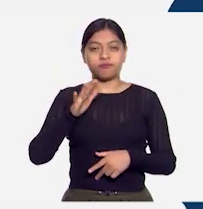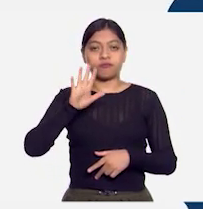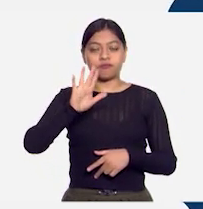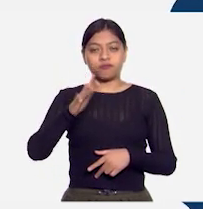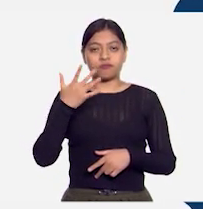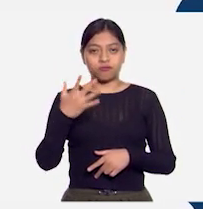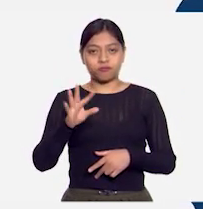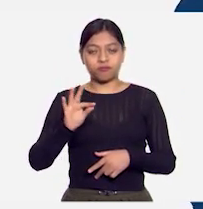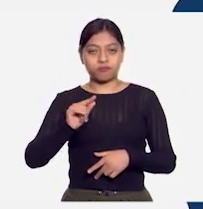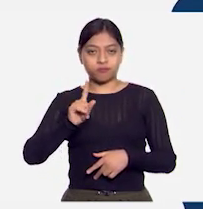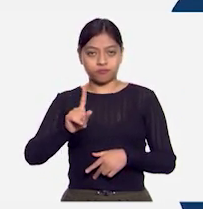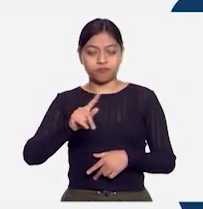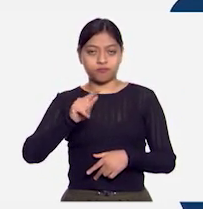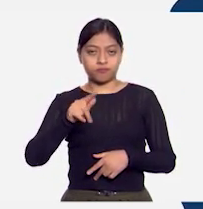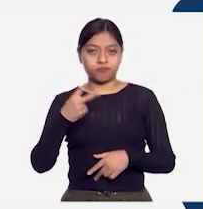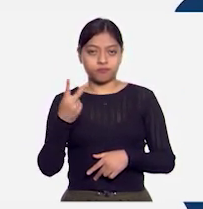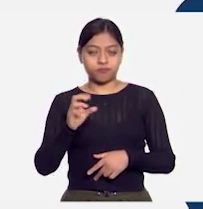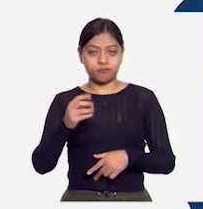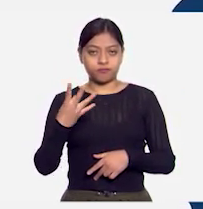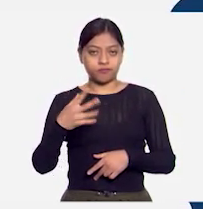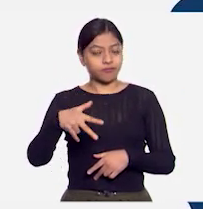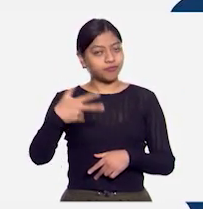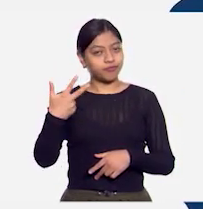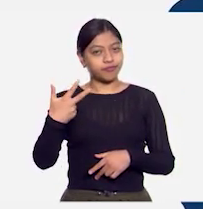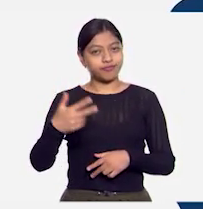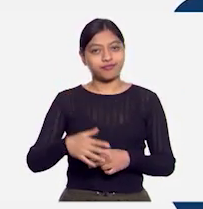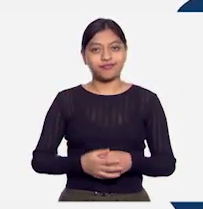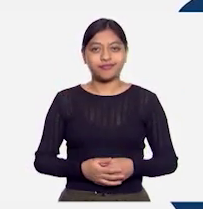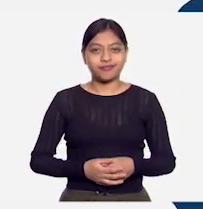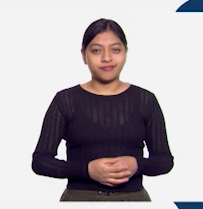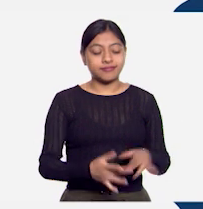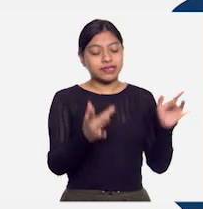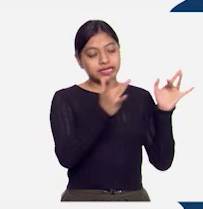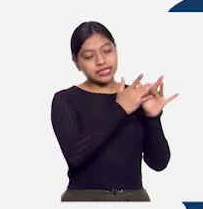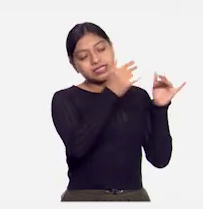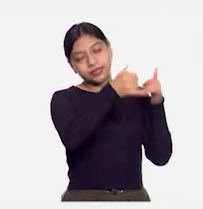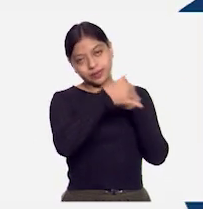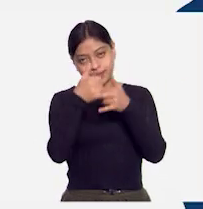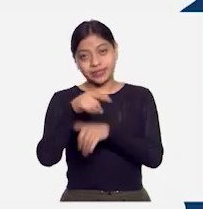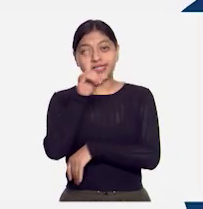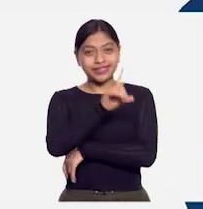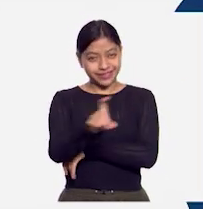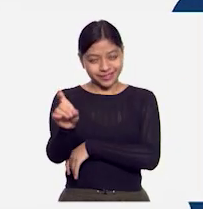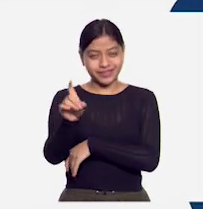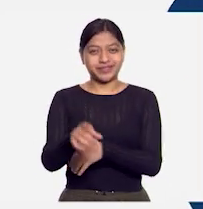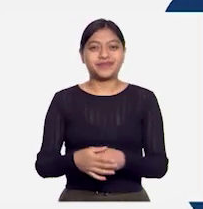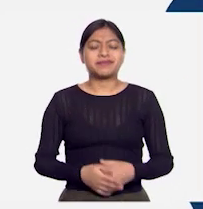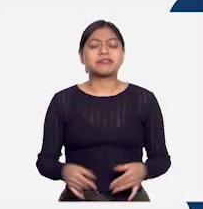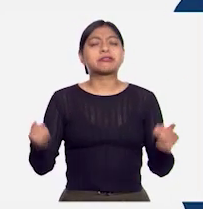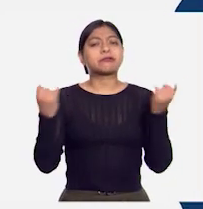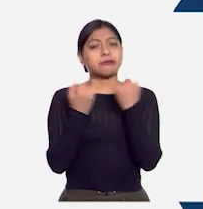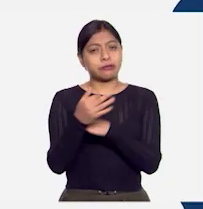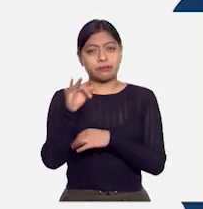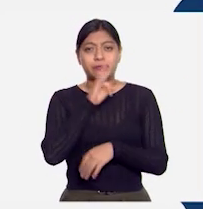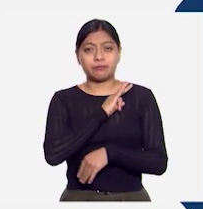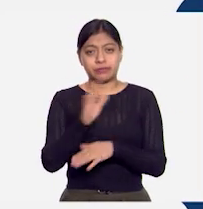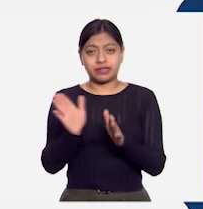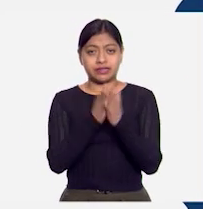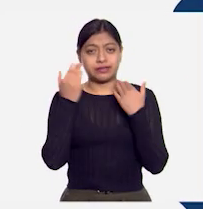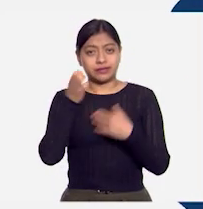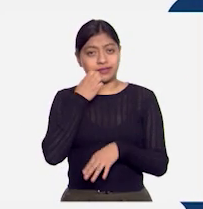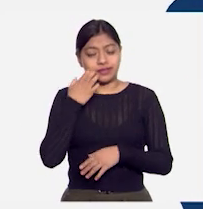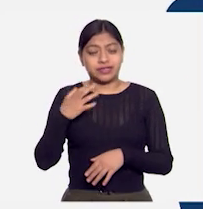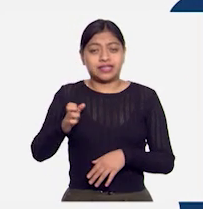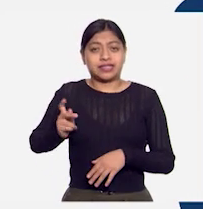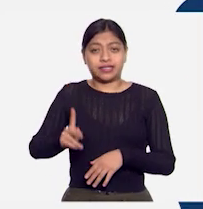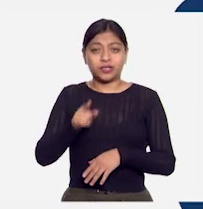55 41 72 04 13, con 100 líneas. También puedes encontrar los libros de texto